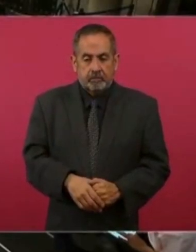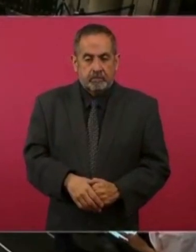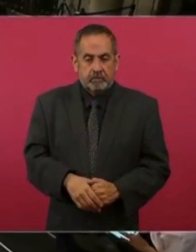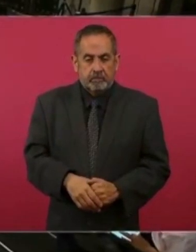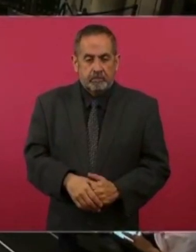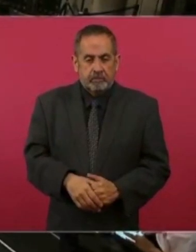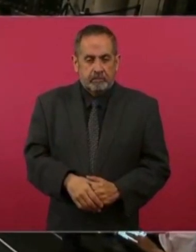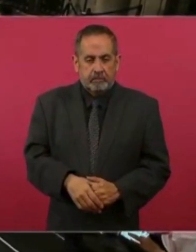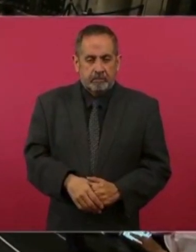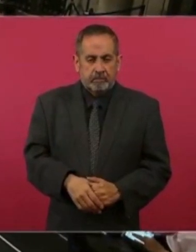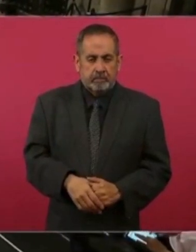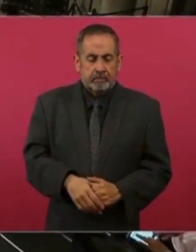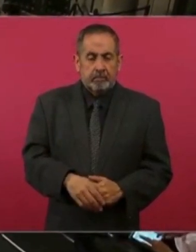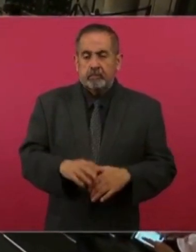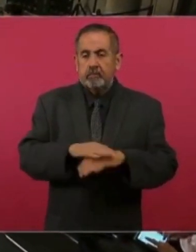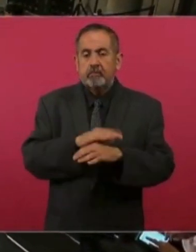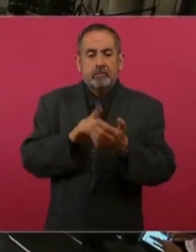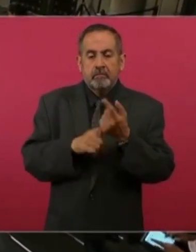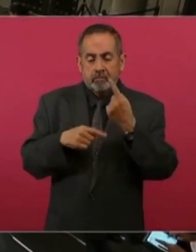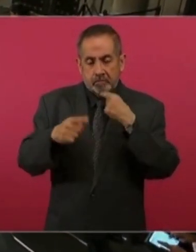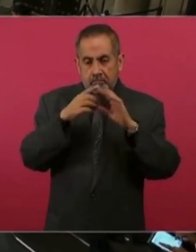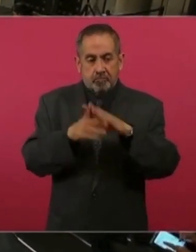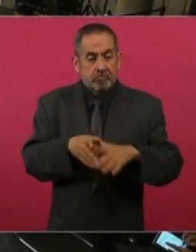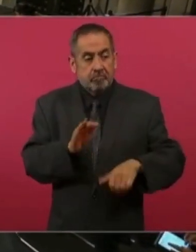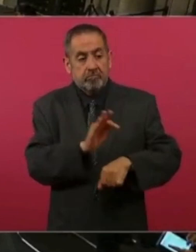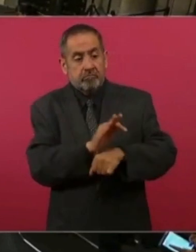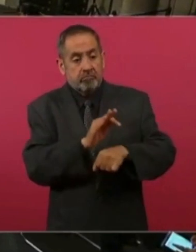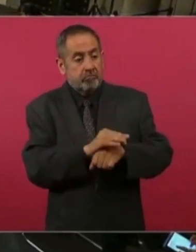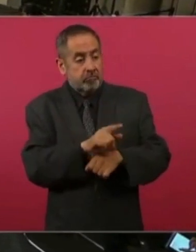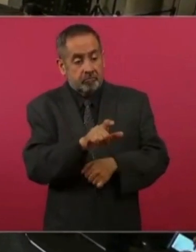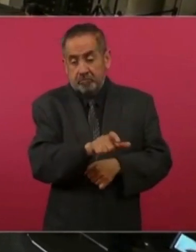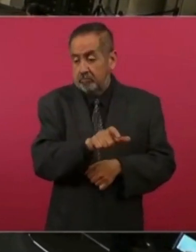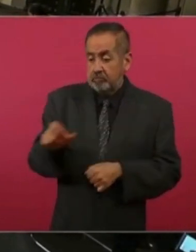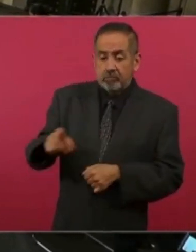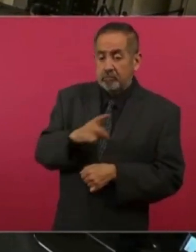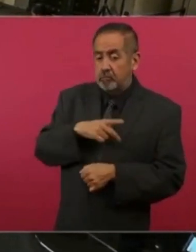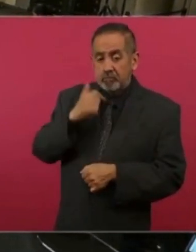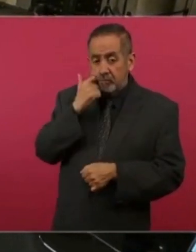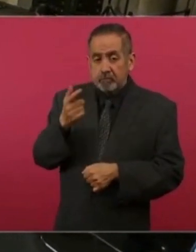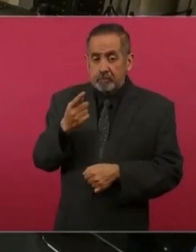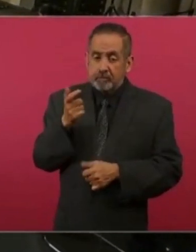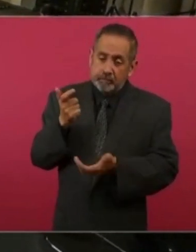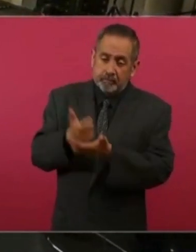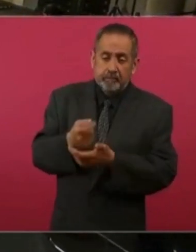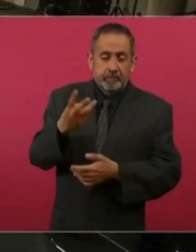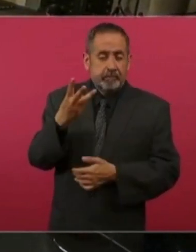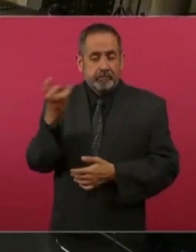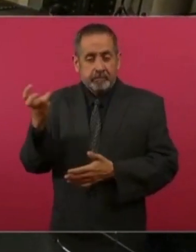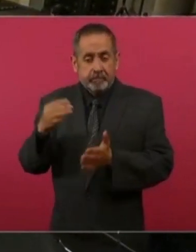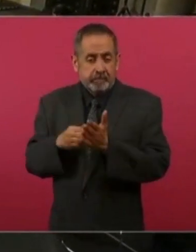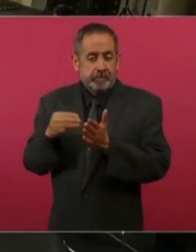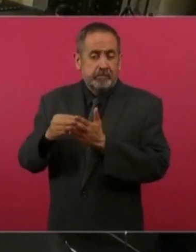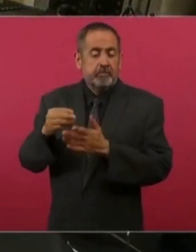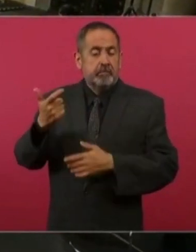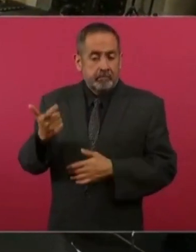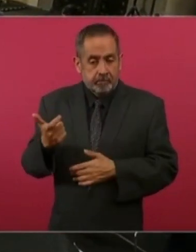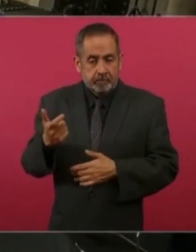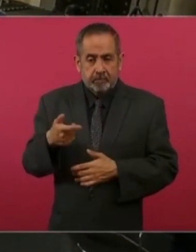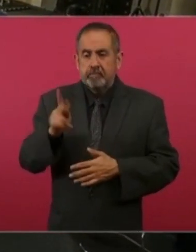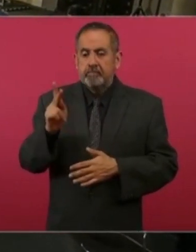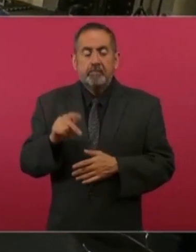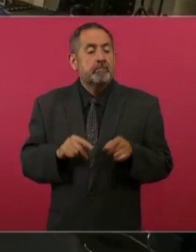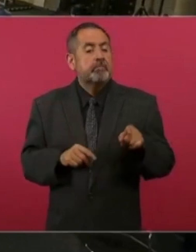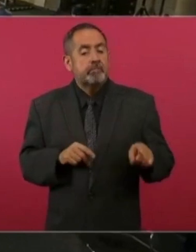porque se estaba amparando al señor para no pagar 300 millones de pesos, pero se